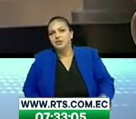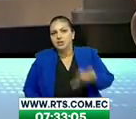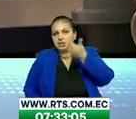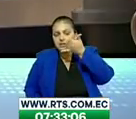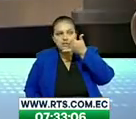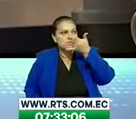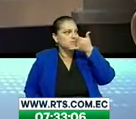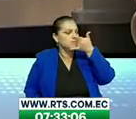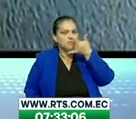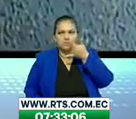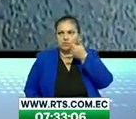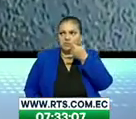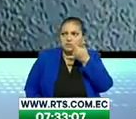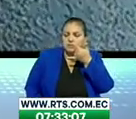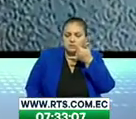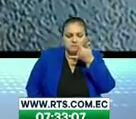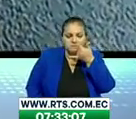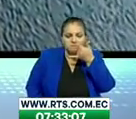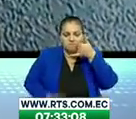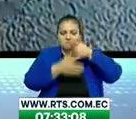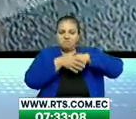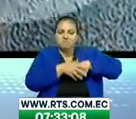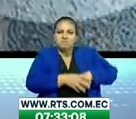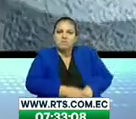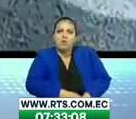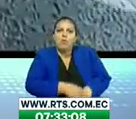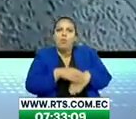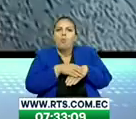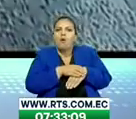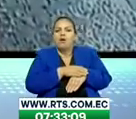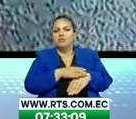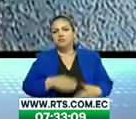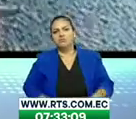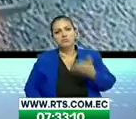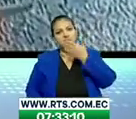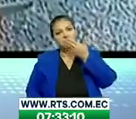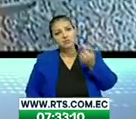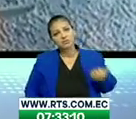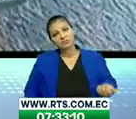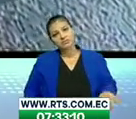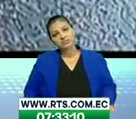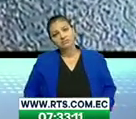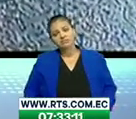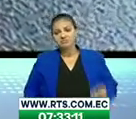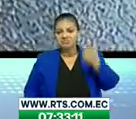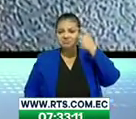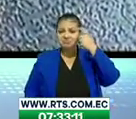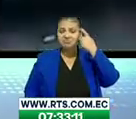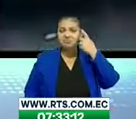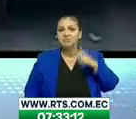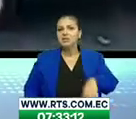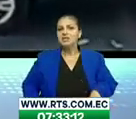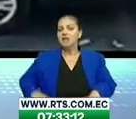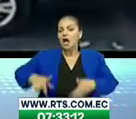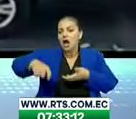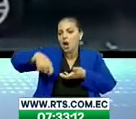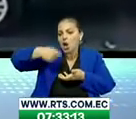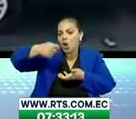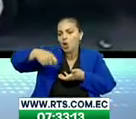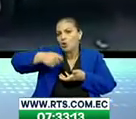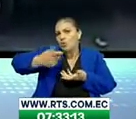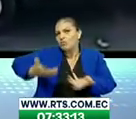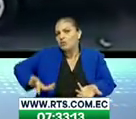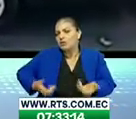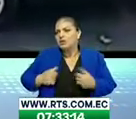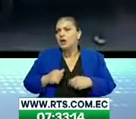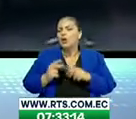sus precauciones, tomar precauciones. Si vas a ir a un lugar así abierto y cuando vemos a diario las noticias en